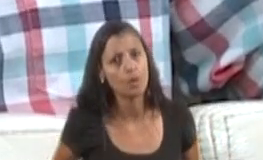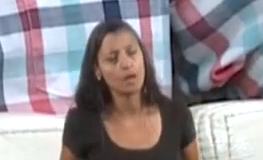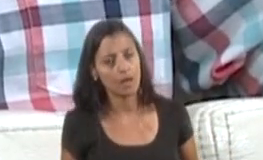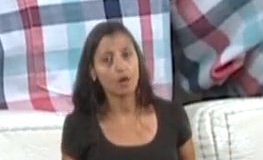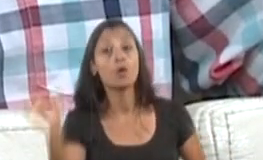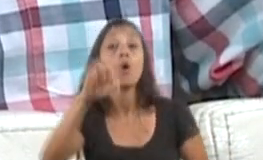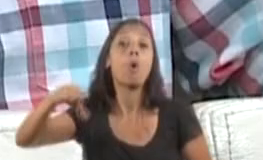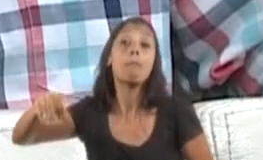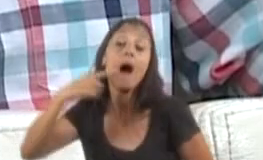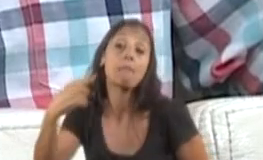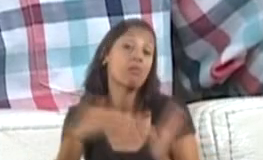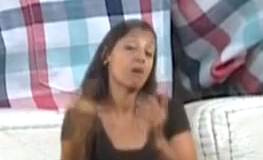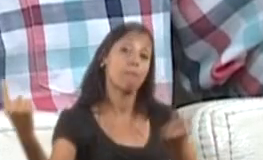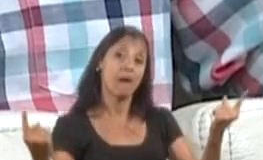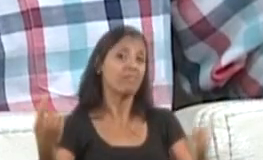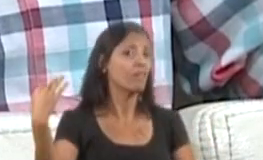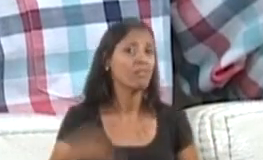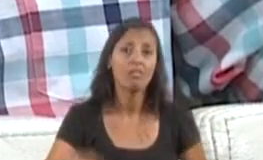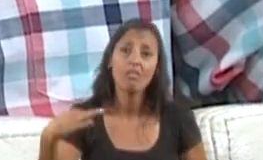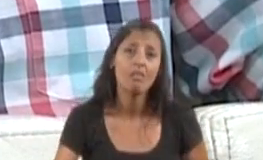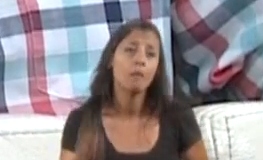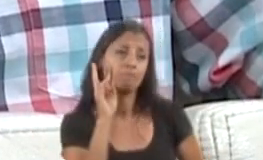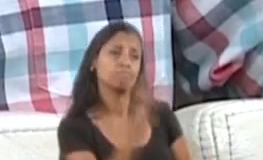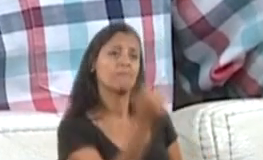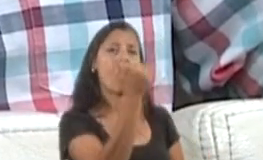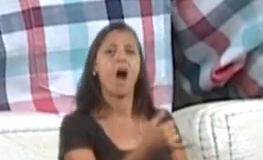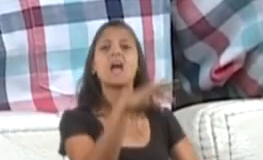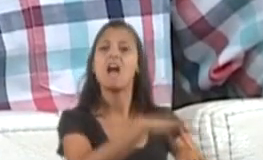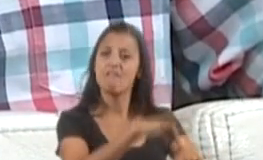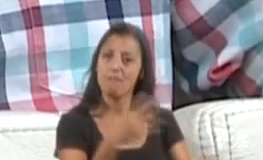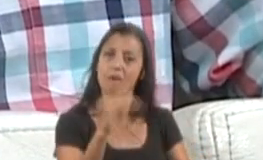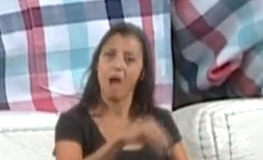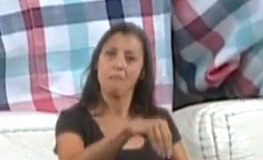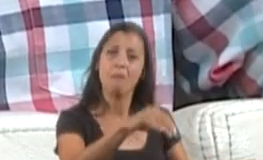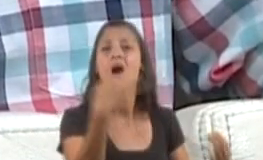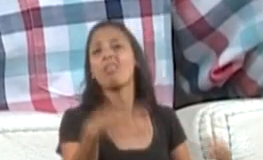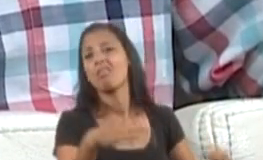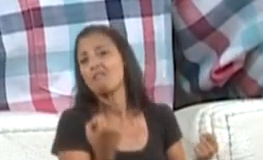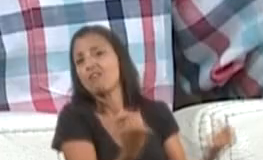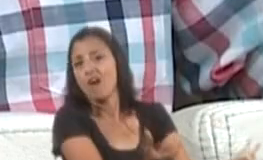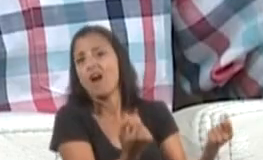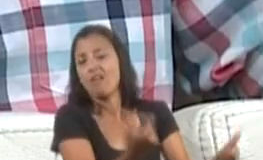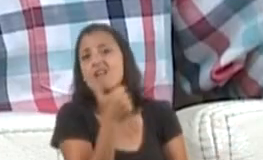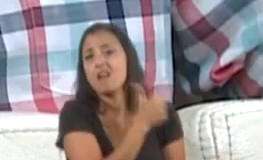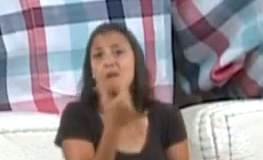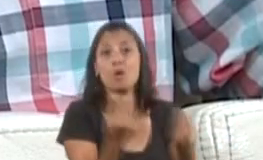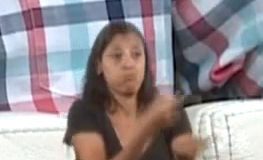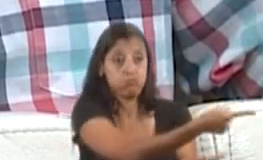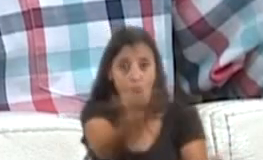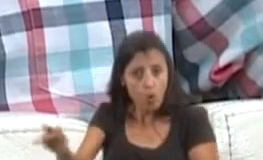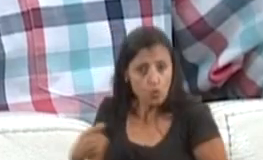quizás el PAMI directamente, tendría que contemplar estas situaciones que abarca a muchísimos